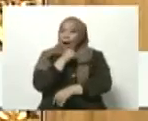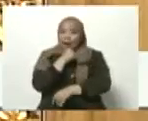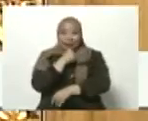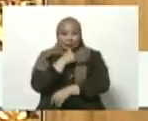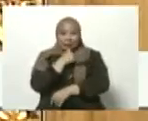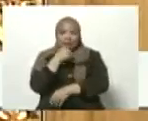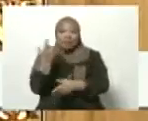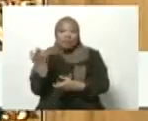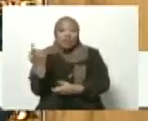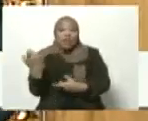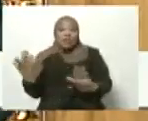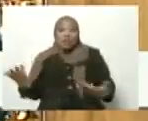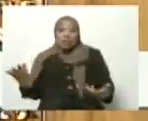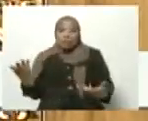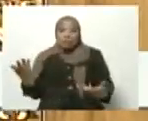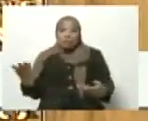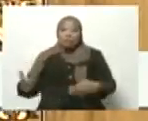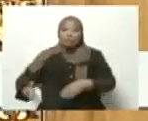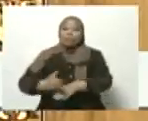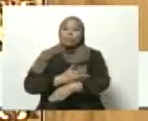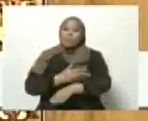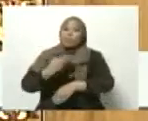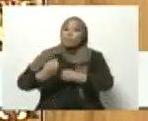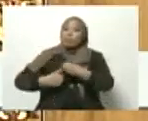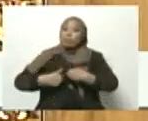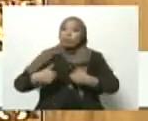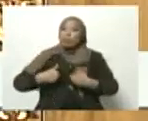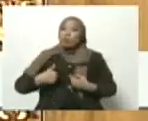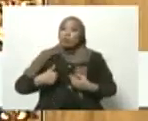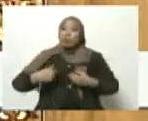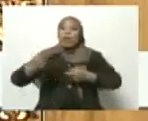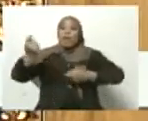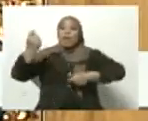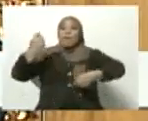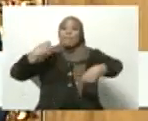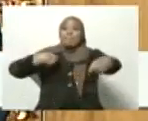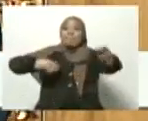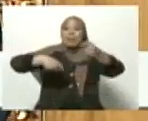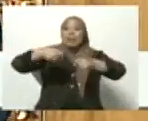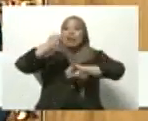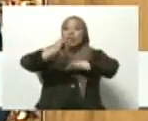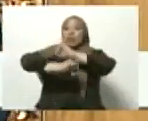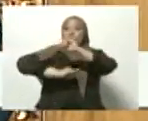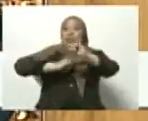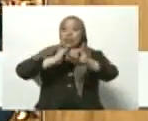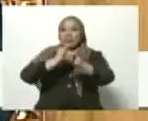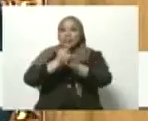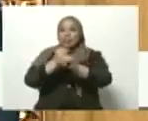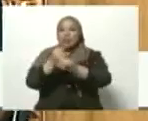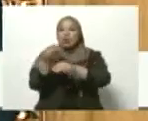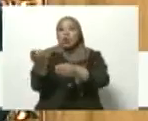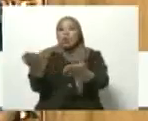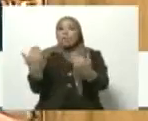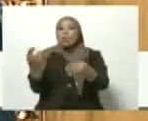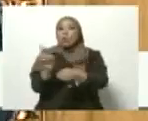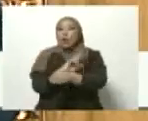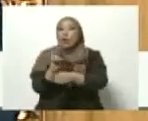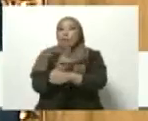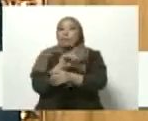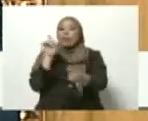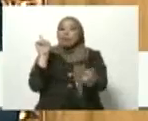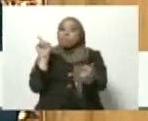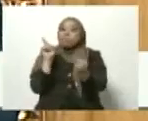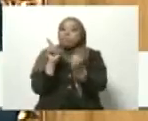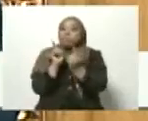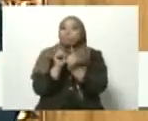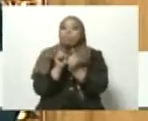que tienen que ver exactamente con eso. No lo digo yo, son los mercados internacionales que ya anuncian una recesión pronta y la prueba de eso, el